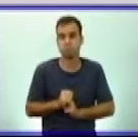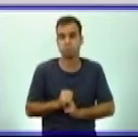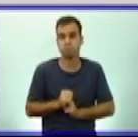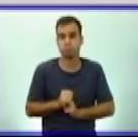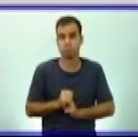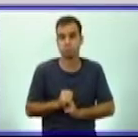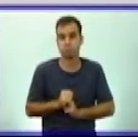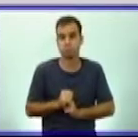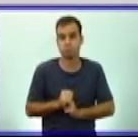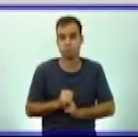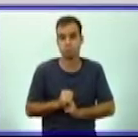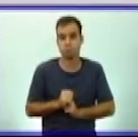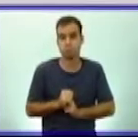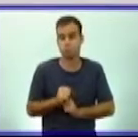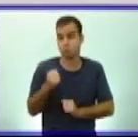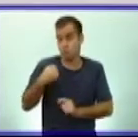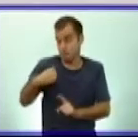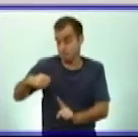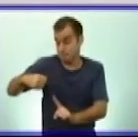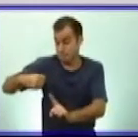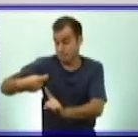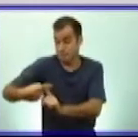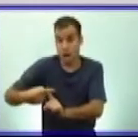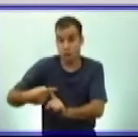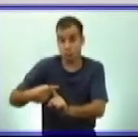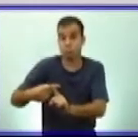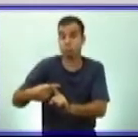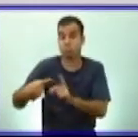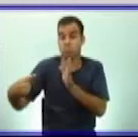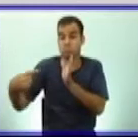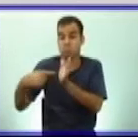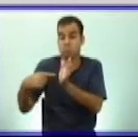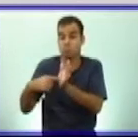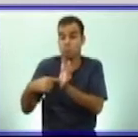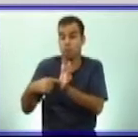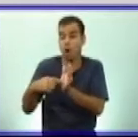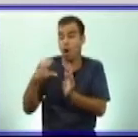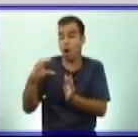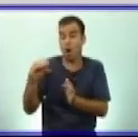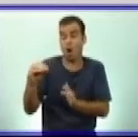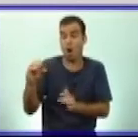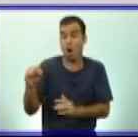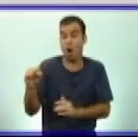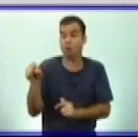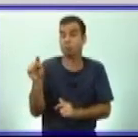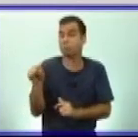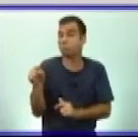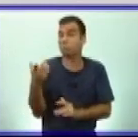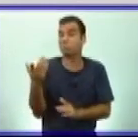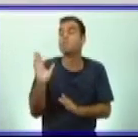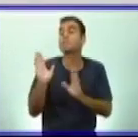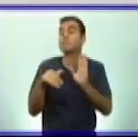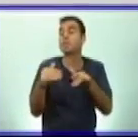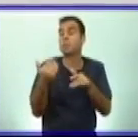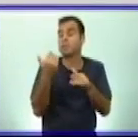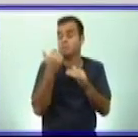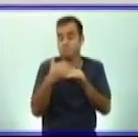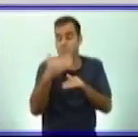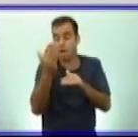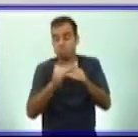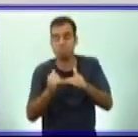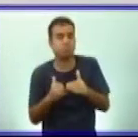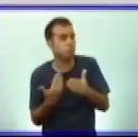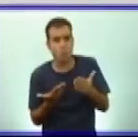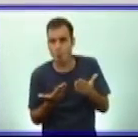tensión. Aquí yo les incorporo el desfasaje que va a estar presente entre estos dos componentes.